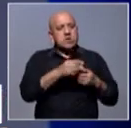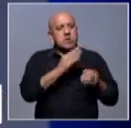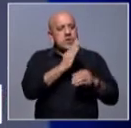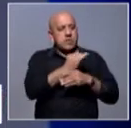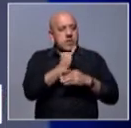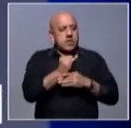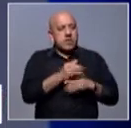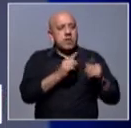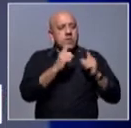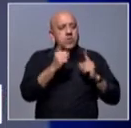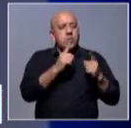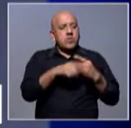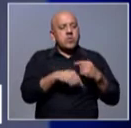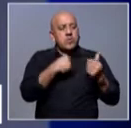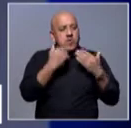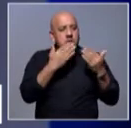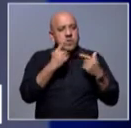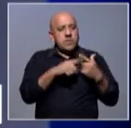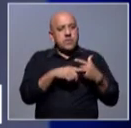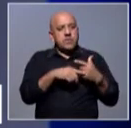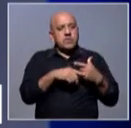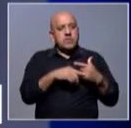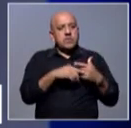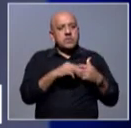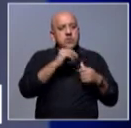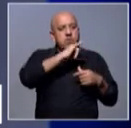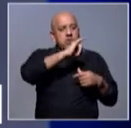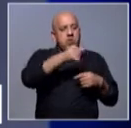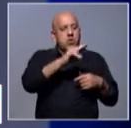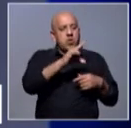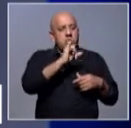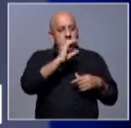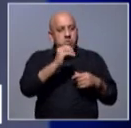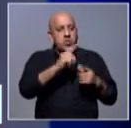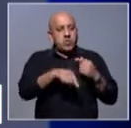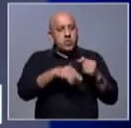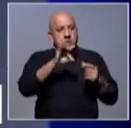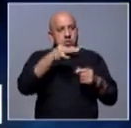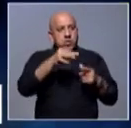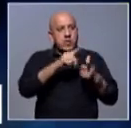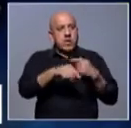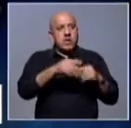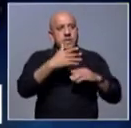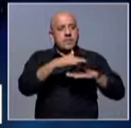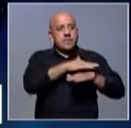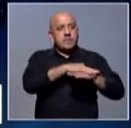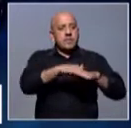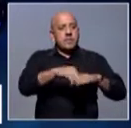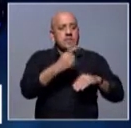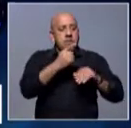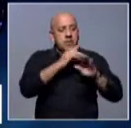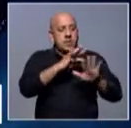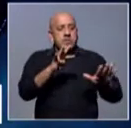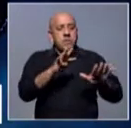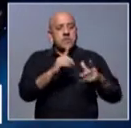informado la prensa y algún dirigente ha hablado por ejemplo junio julio bonanza es la única mesa departamental de las 19 del